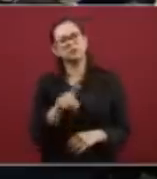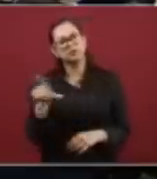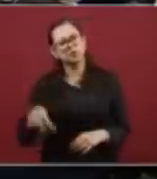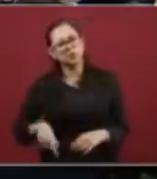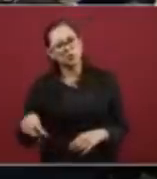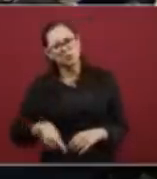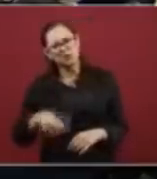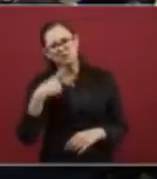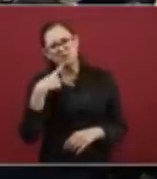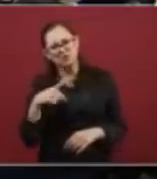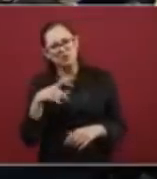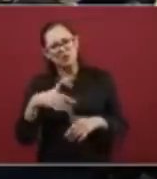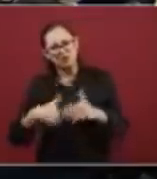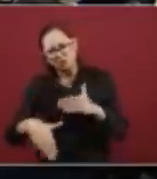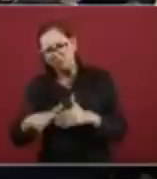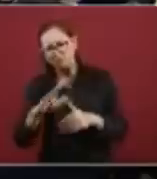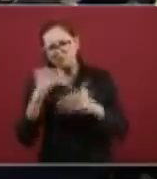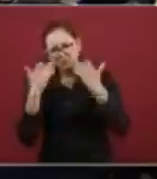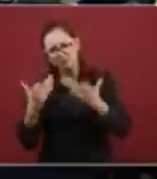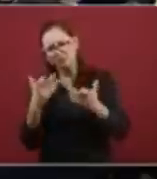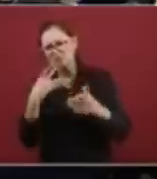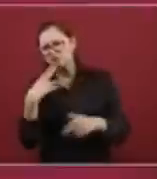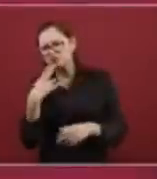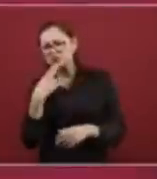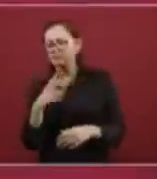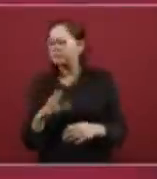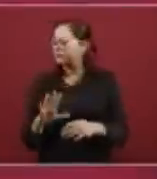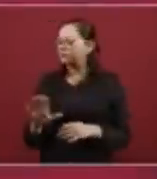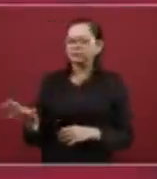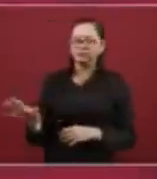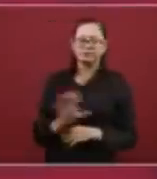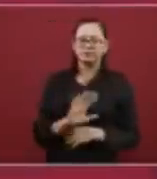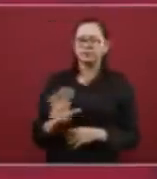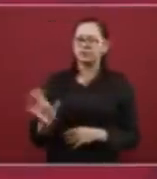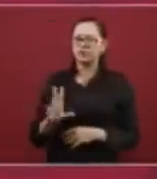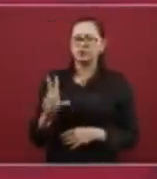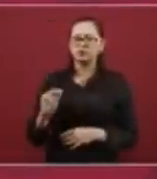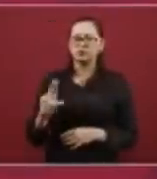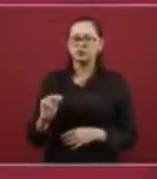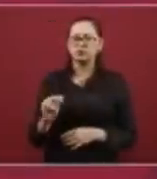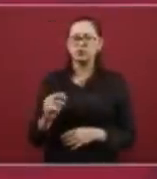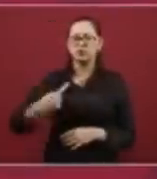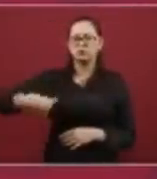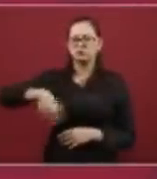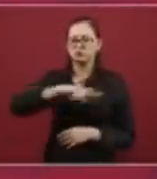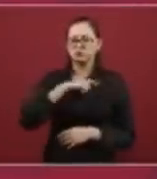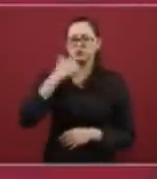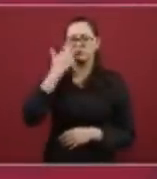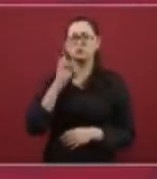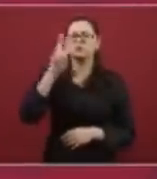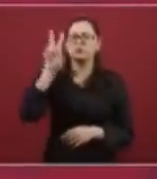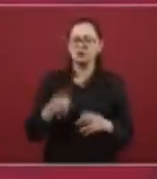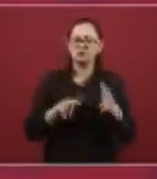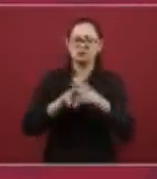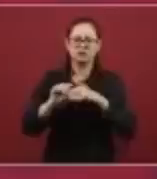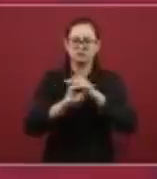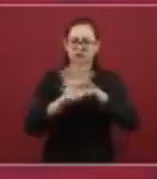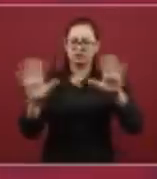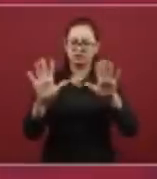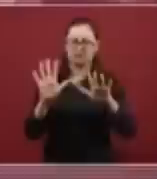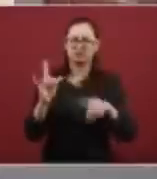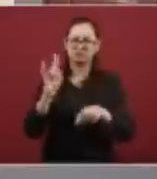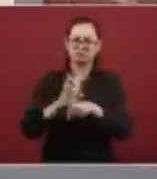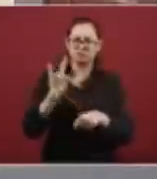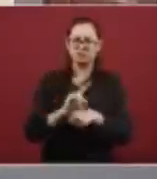de testigos? No, vamos a ver la forma de que haya transparencia total y que no haya simulación. Bueno, y la